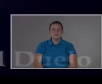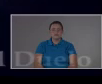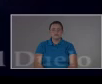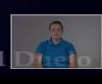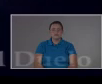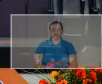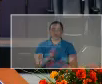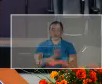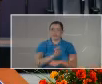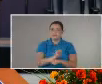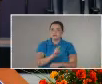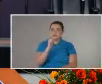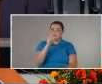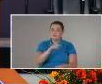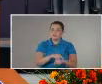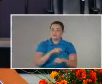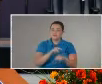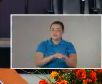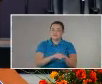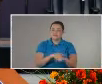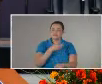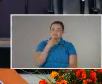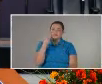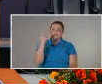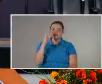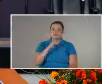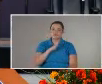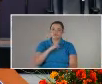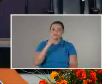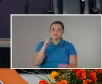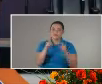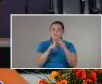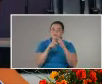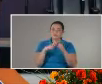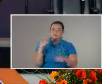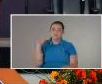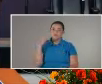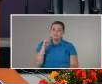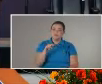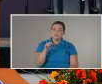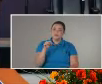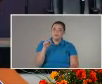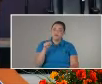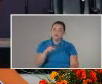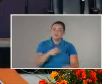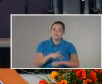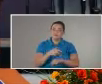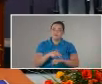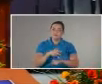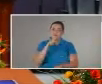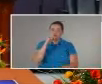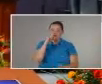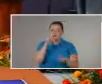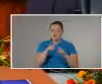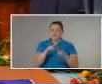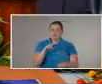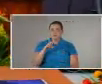espérese un momento. Dios tiene una palabra para usted en esta tarde. Y también tiene una